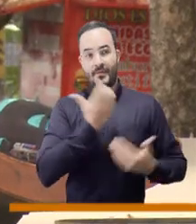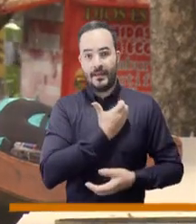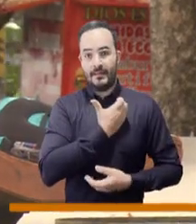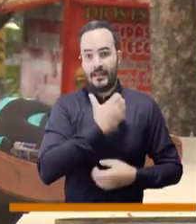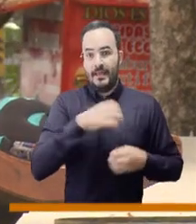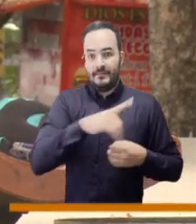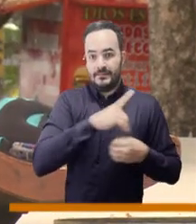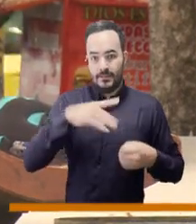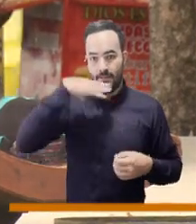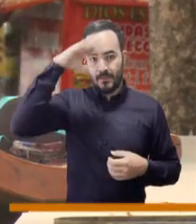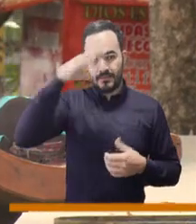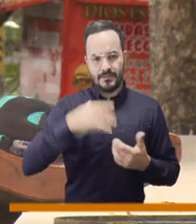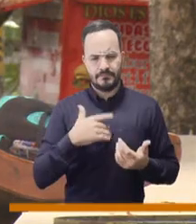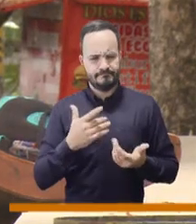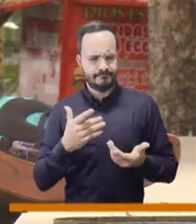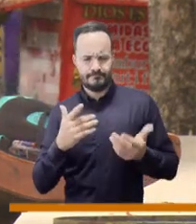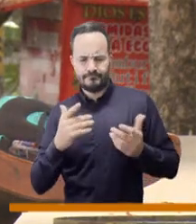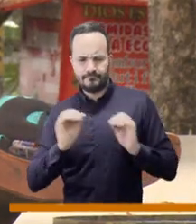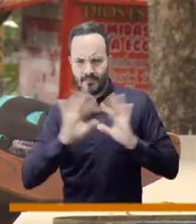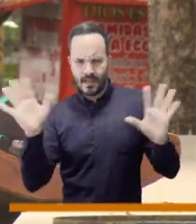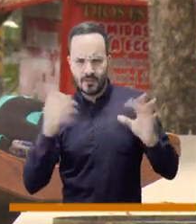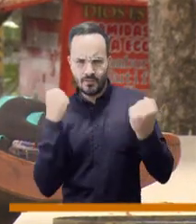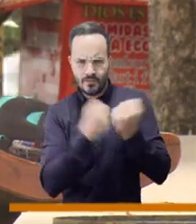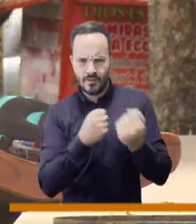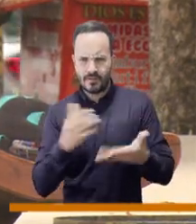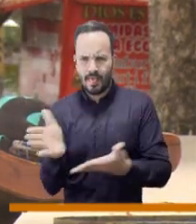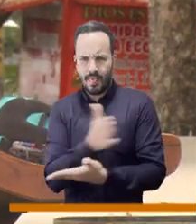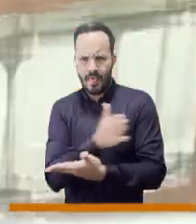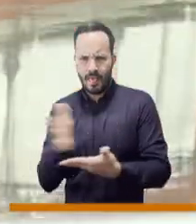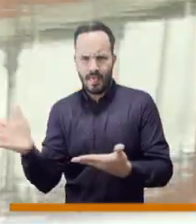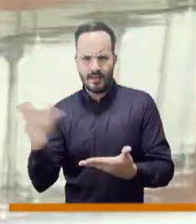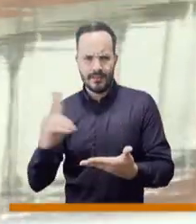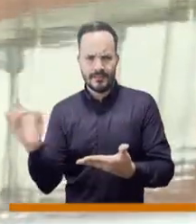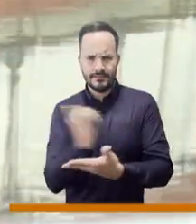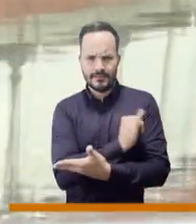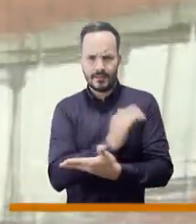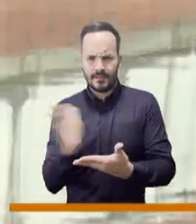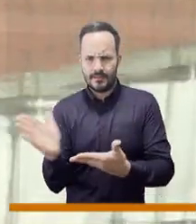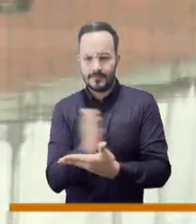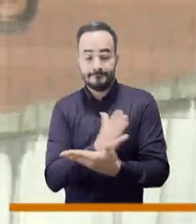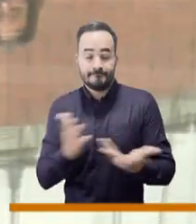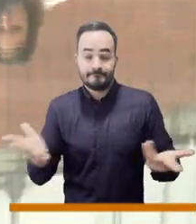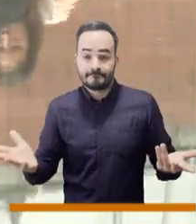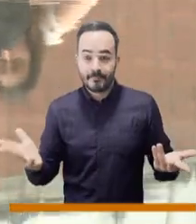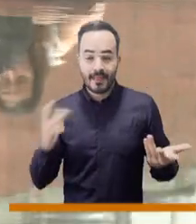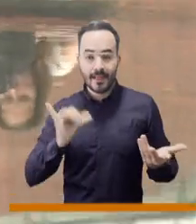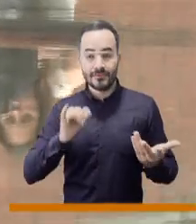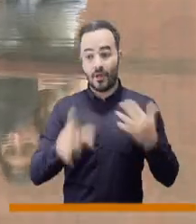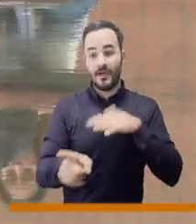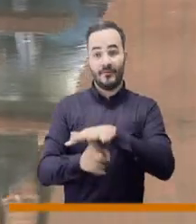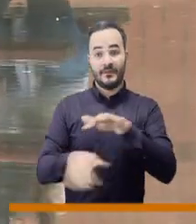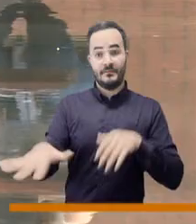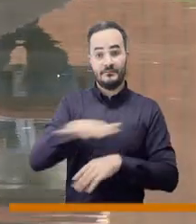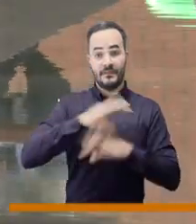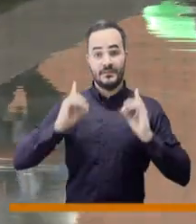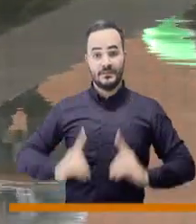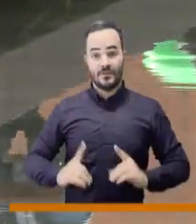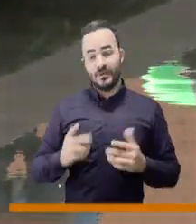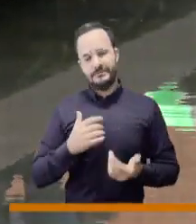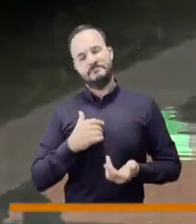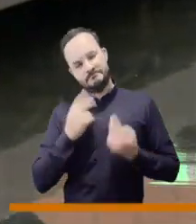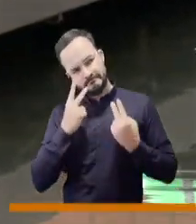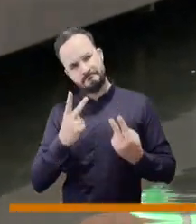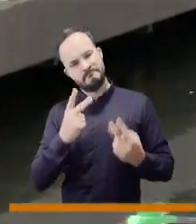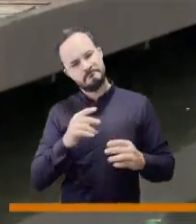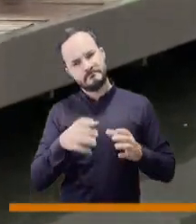y en el distrito de Medellín, y que eso tiene un reflejo en las decisiones que finalmente le van a beneficiar o no